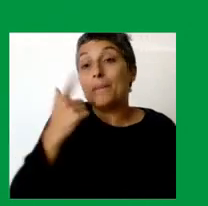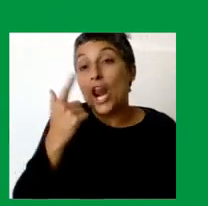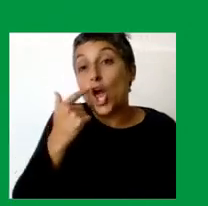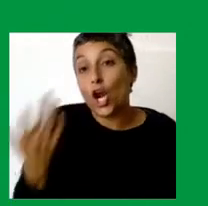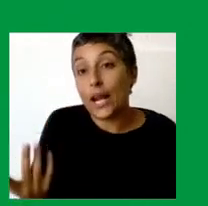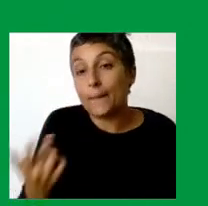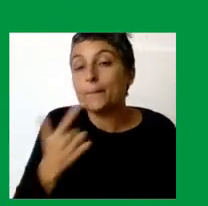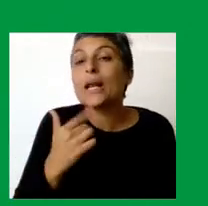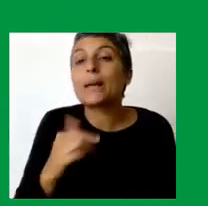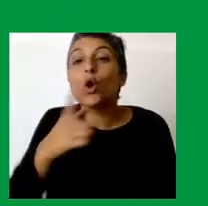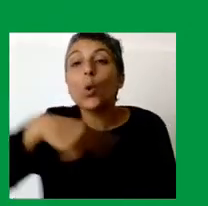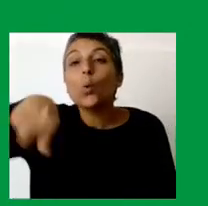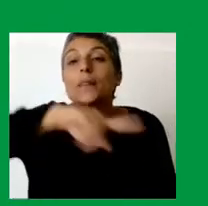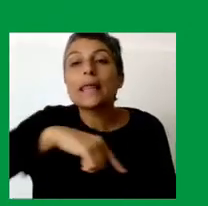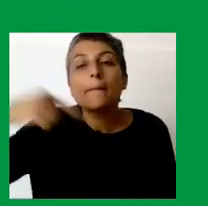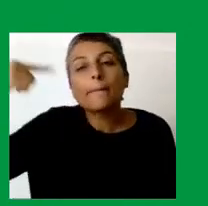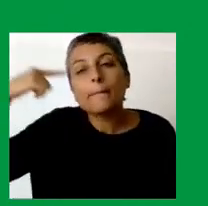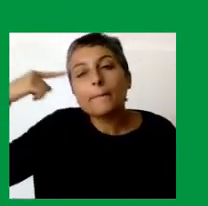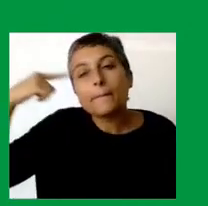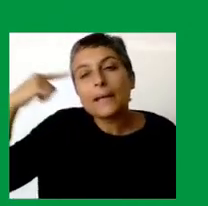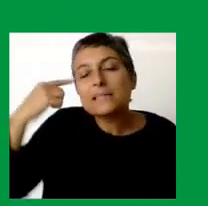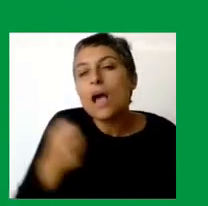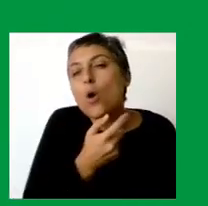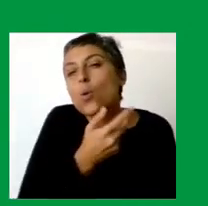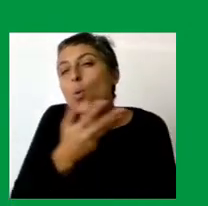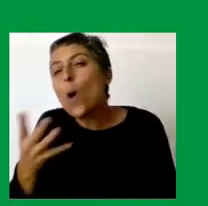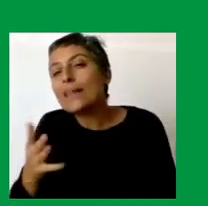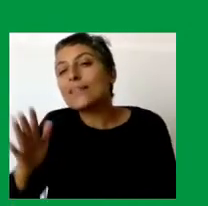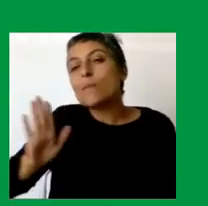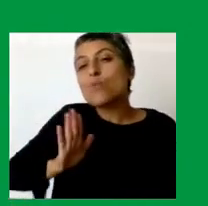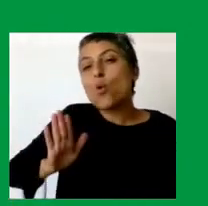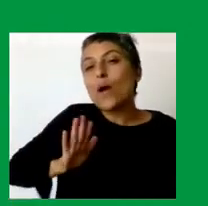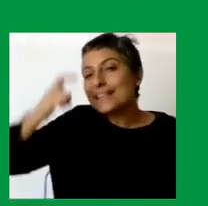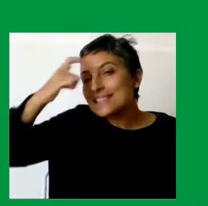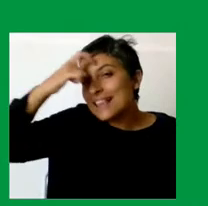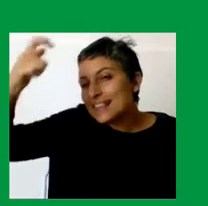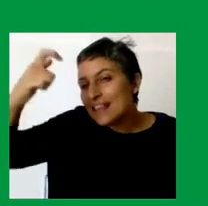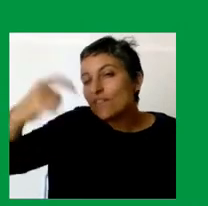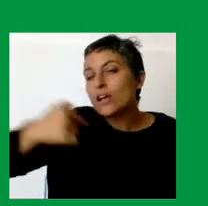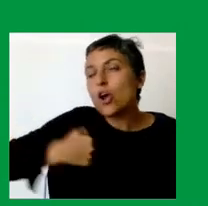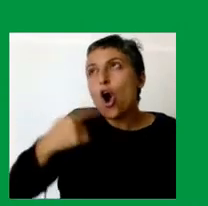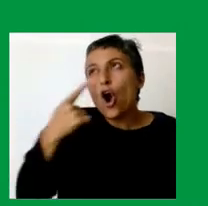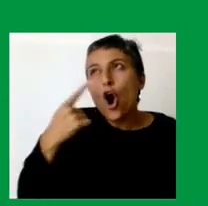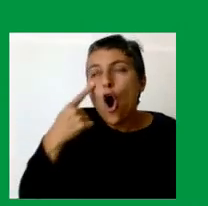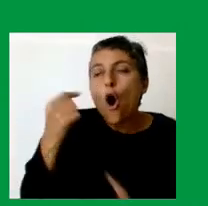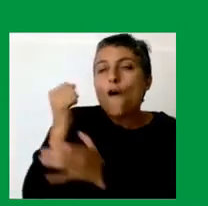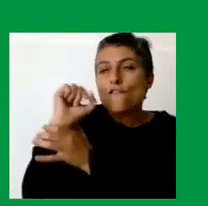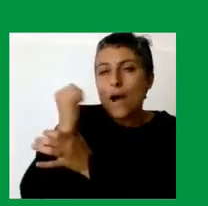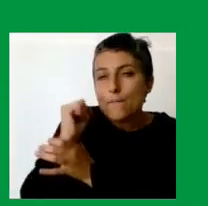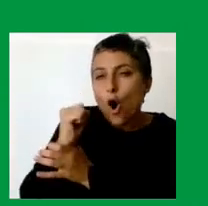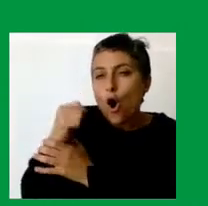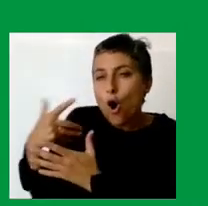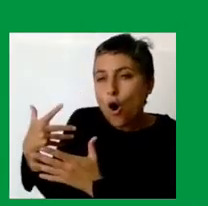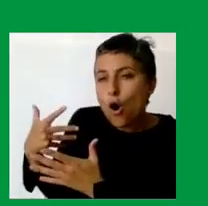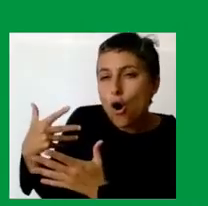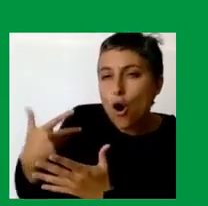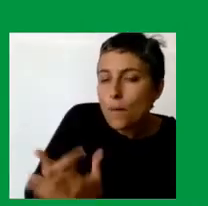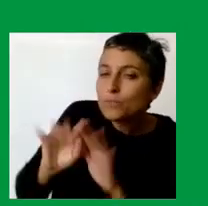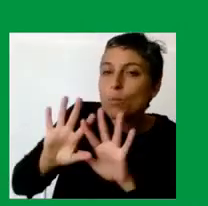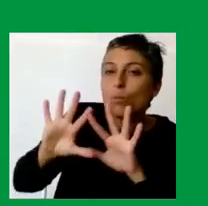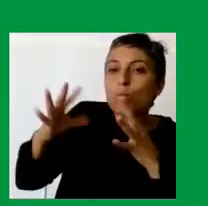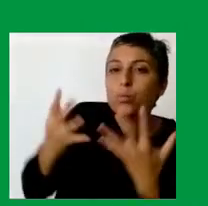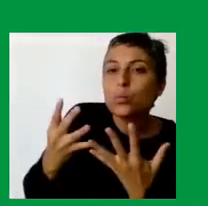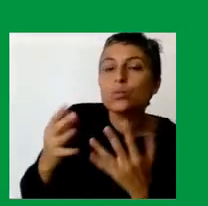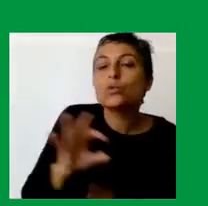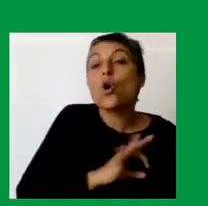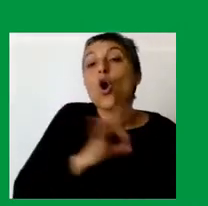hicieran el ejercicio mental de pensar, a ver, ¿cuántas científicas mujeres conozco famosas en la historia a nivel global? O